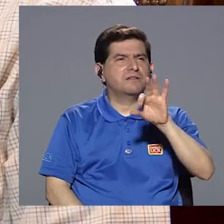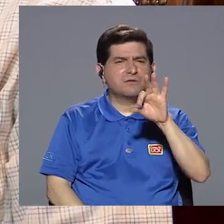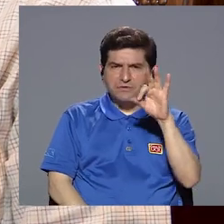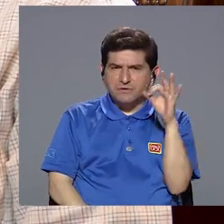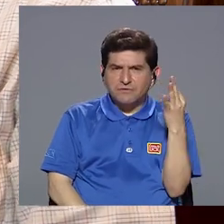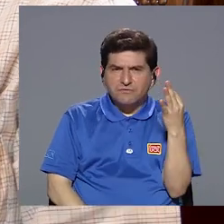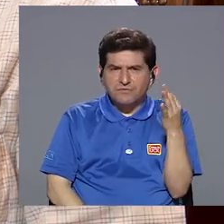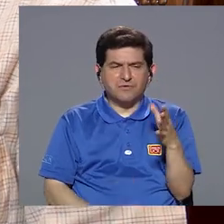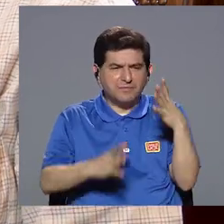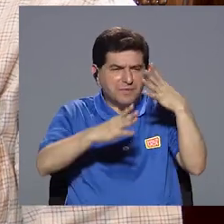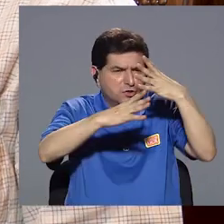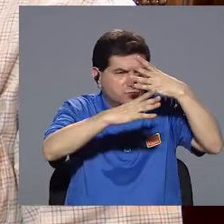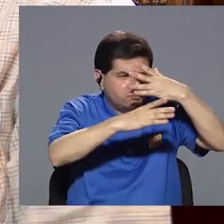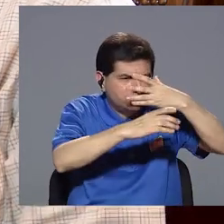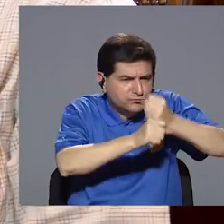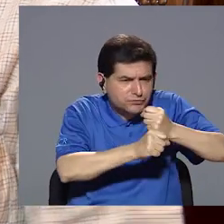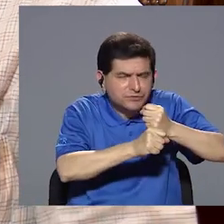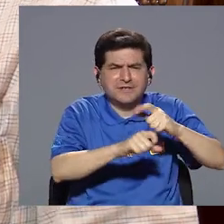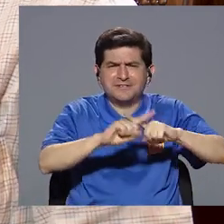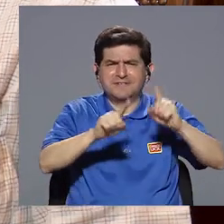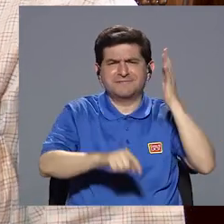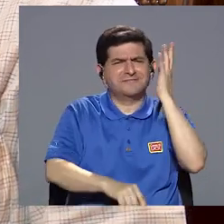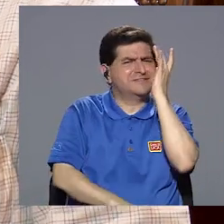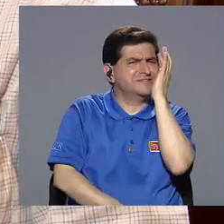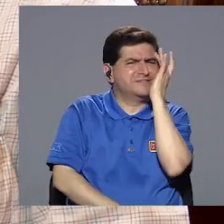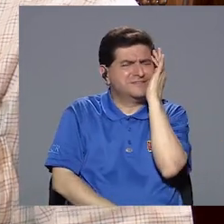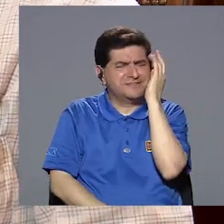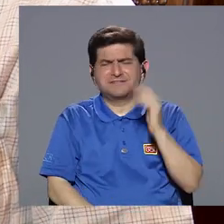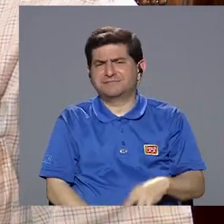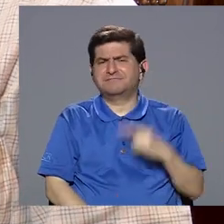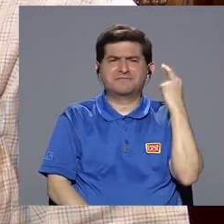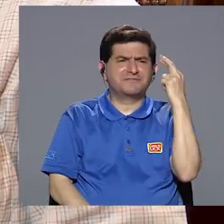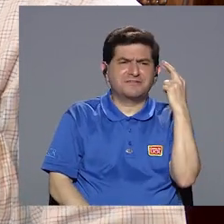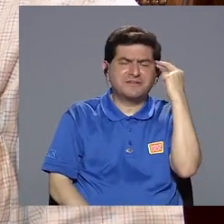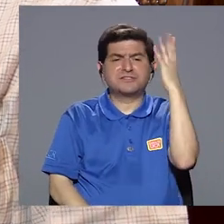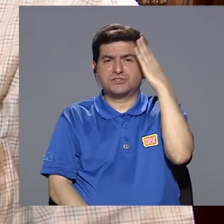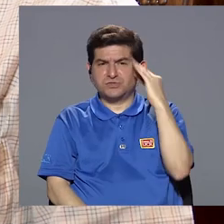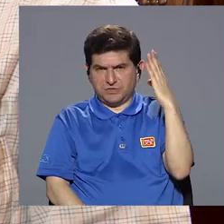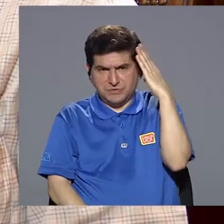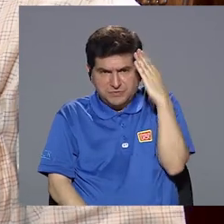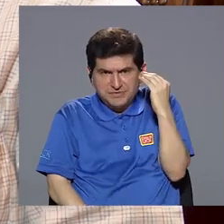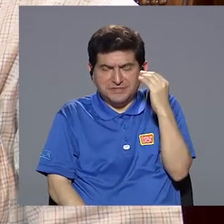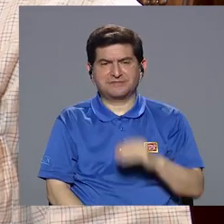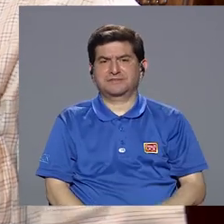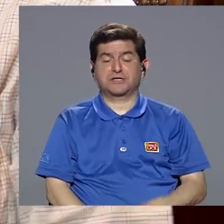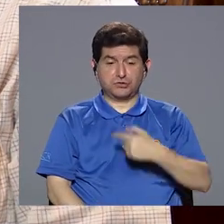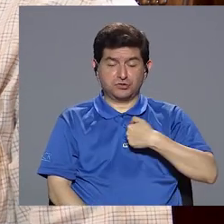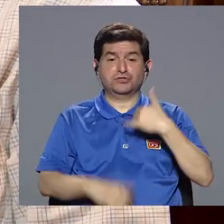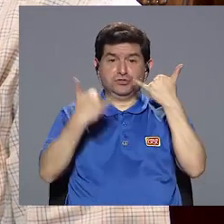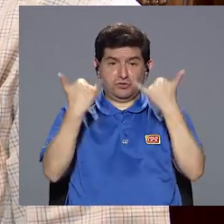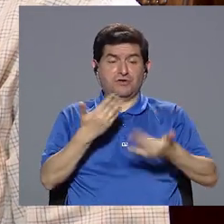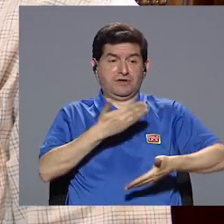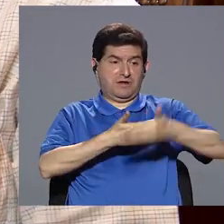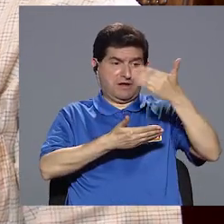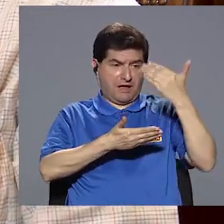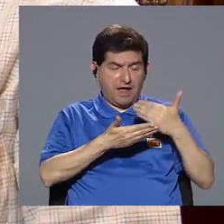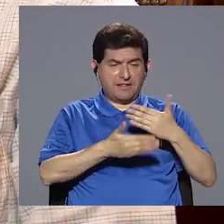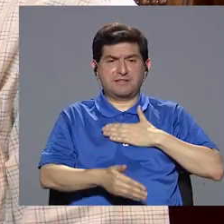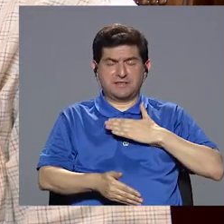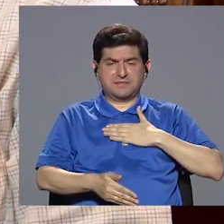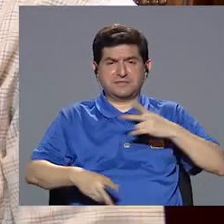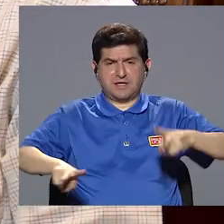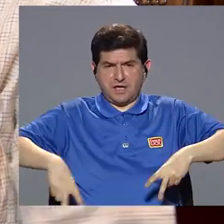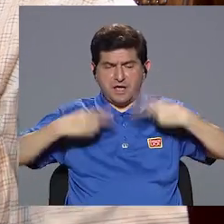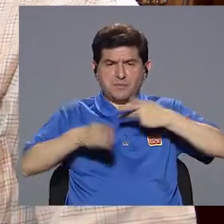de alguna manera resume una serie de preocupaciones reflexiones experiencias que he tenido